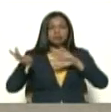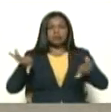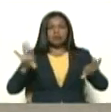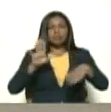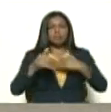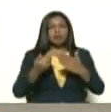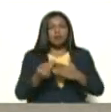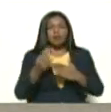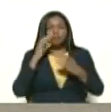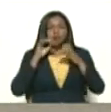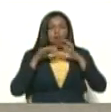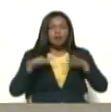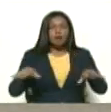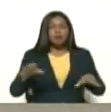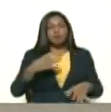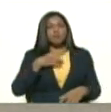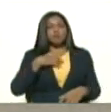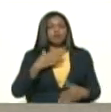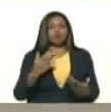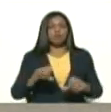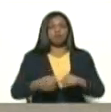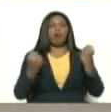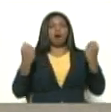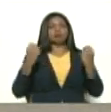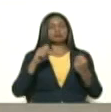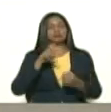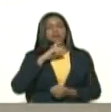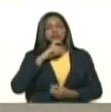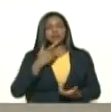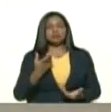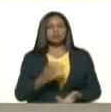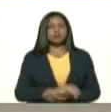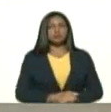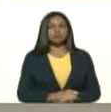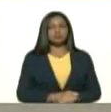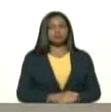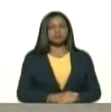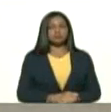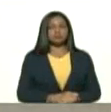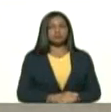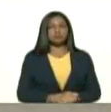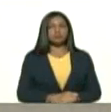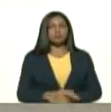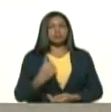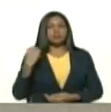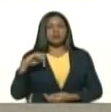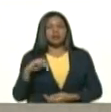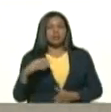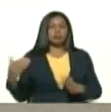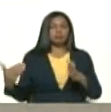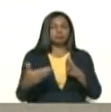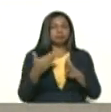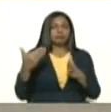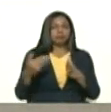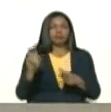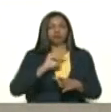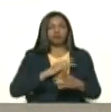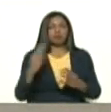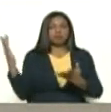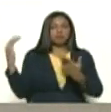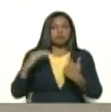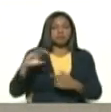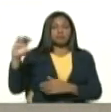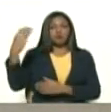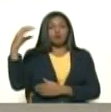todavía de transmisión. Y tenemos grandes amenazas que nos vienen de